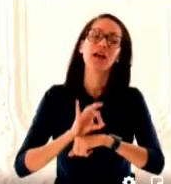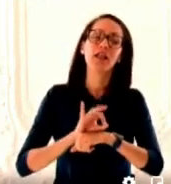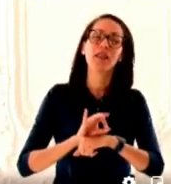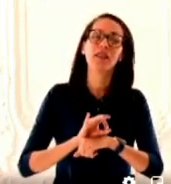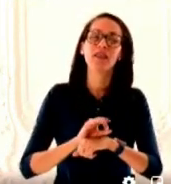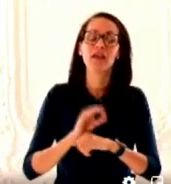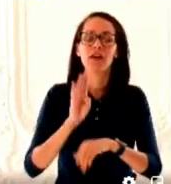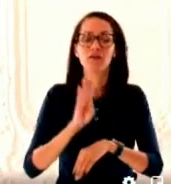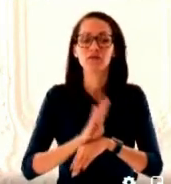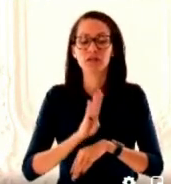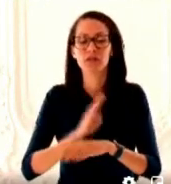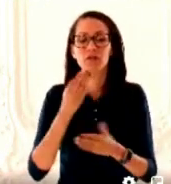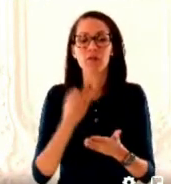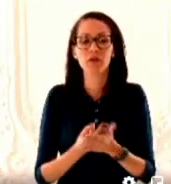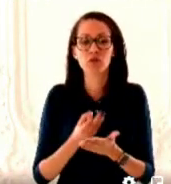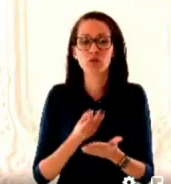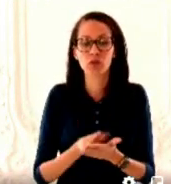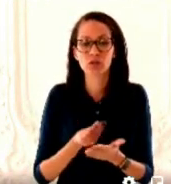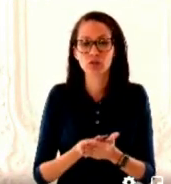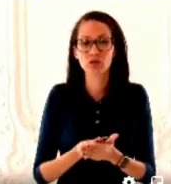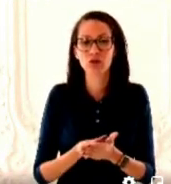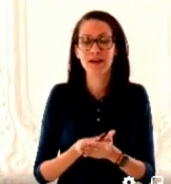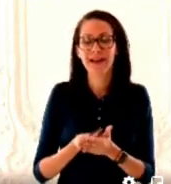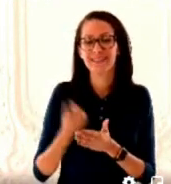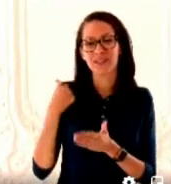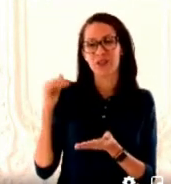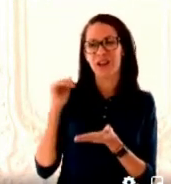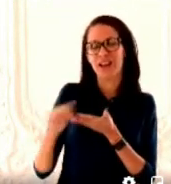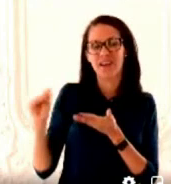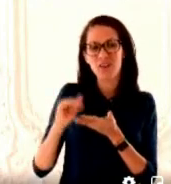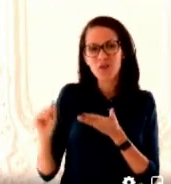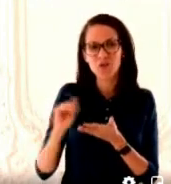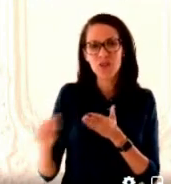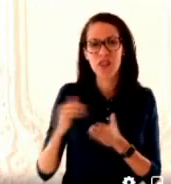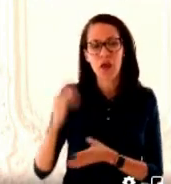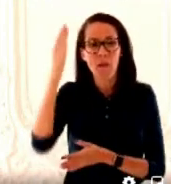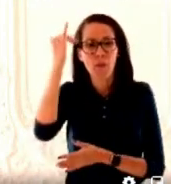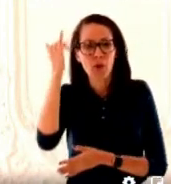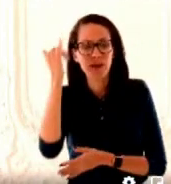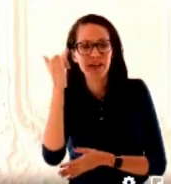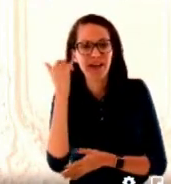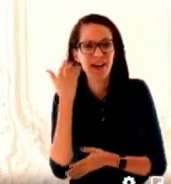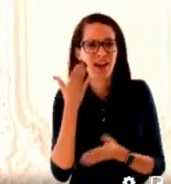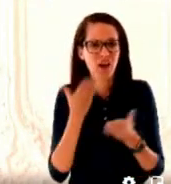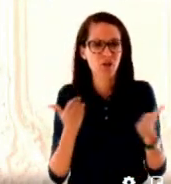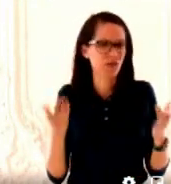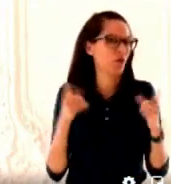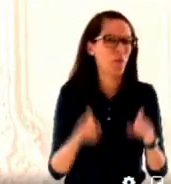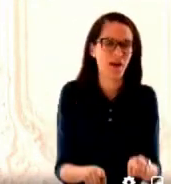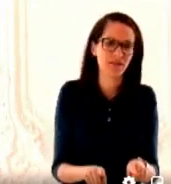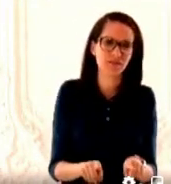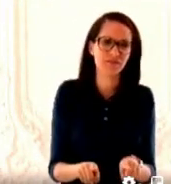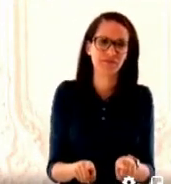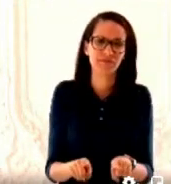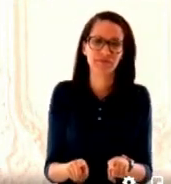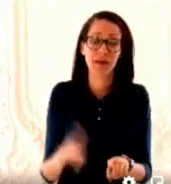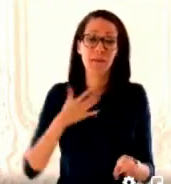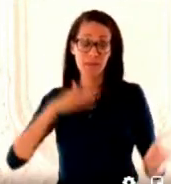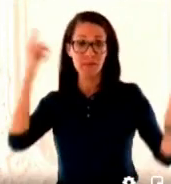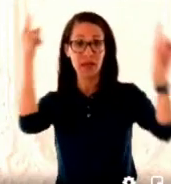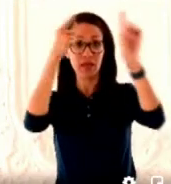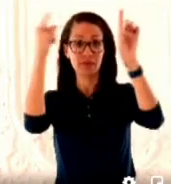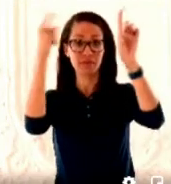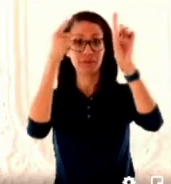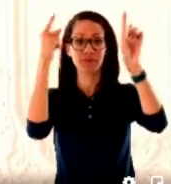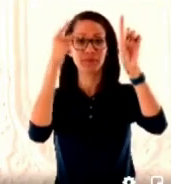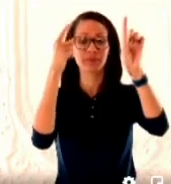por mucho tiempo la excusa de por qué las cosas no pasan. Mi meta